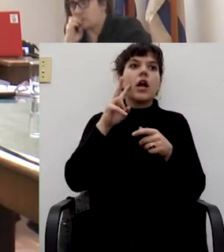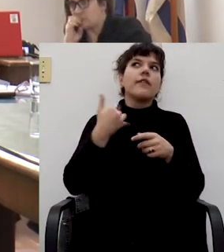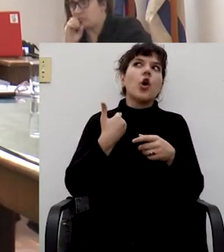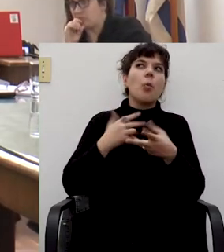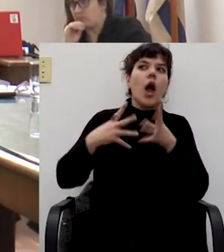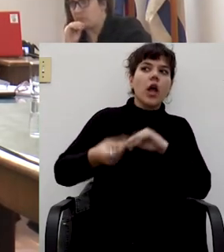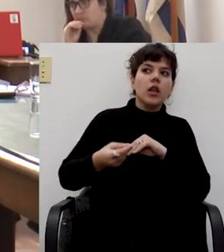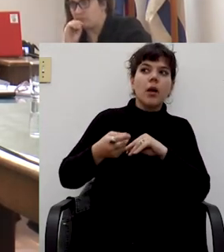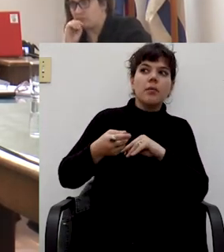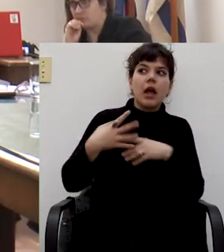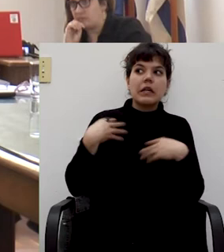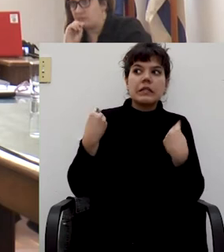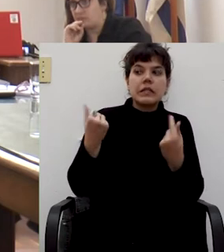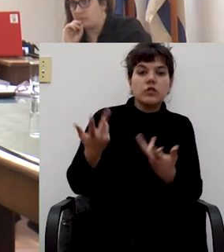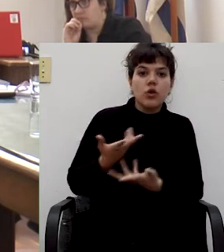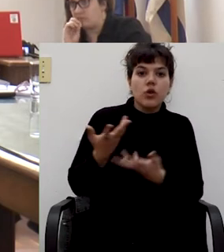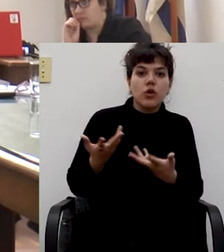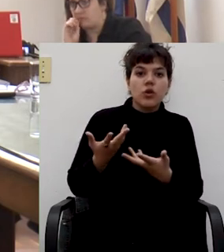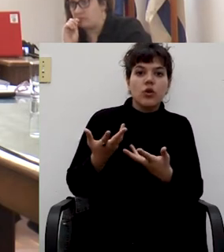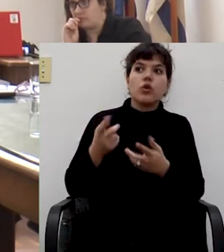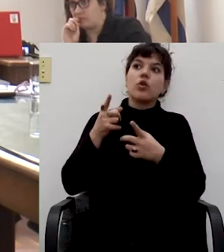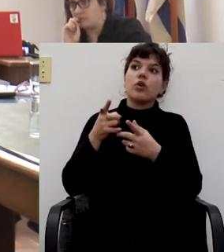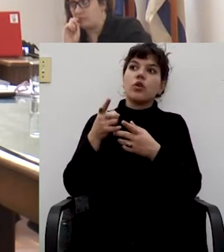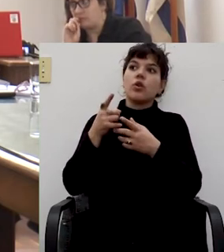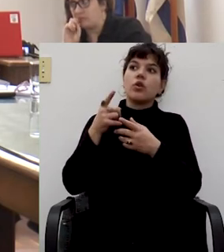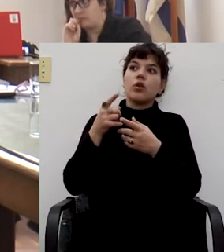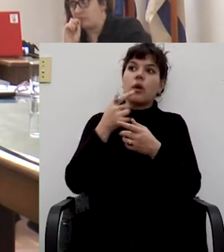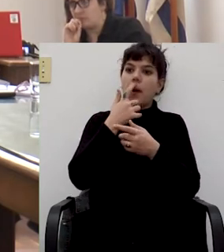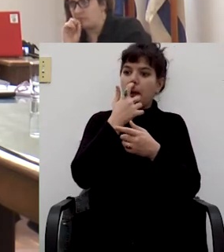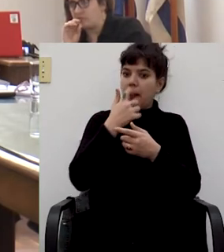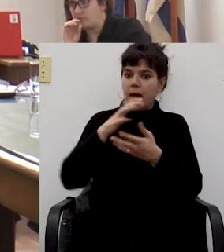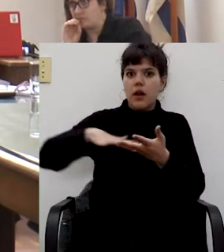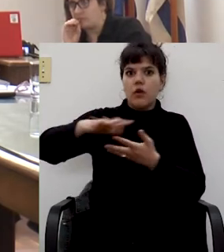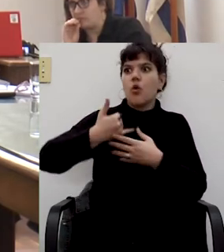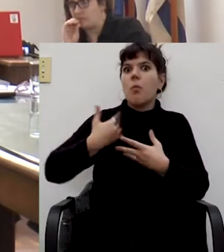adaptaciones, hasta desde lo sensorial, ¿no?, poder realizar en un entorno.